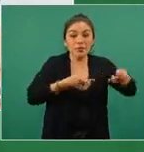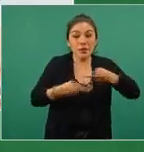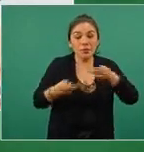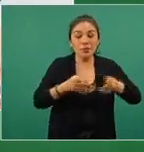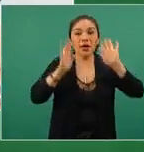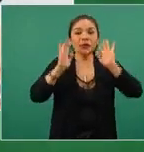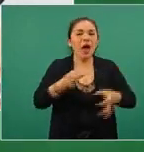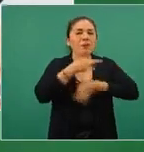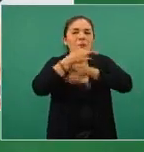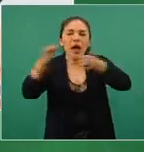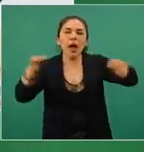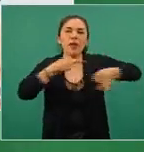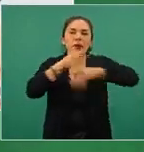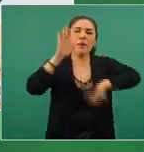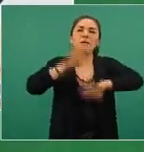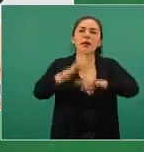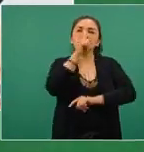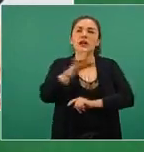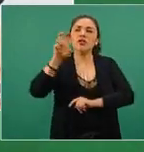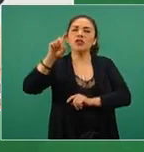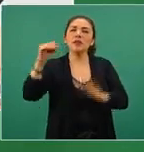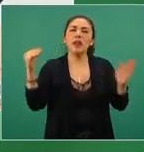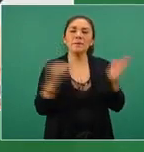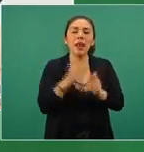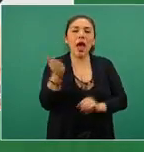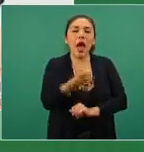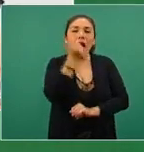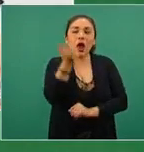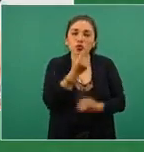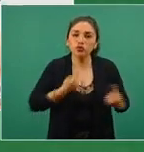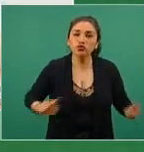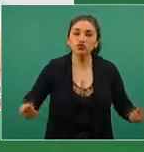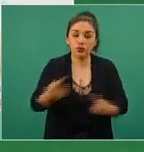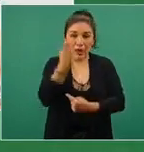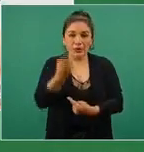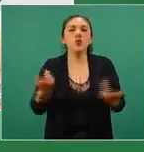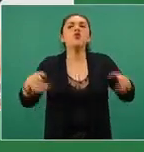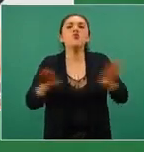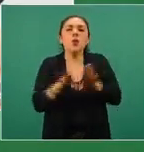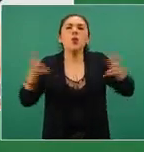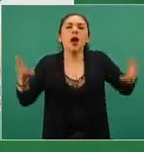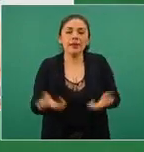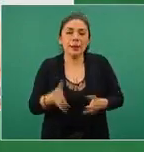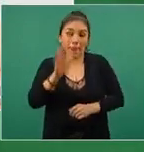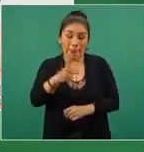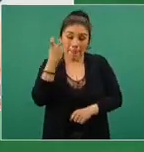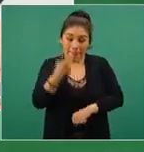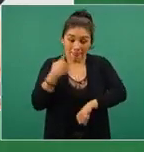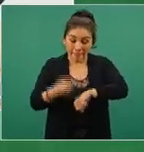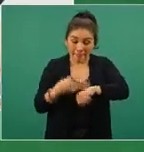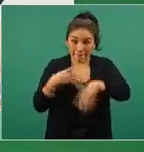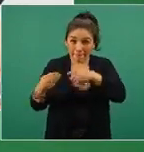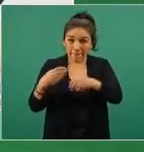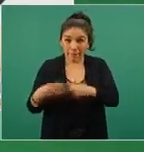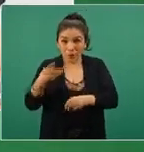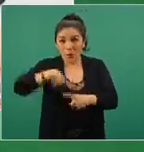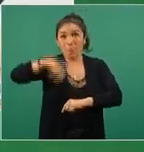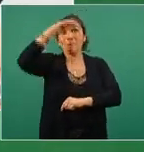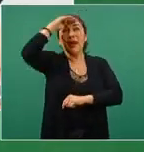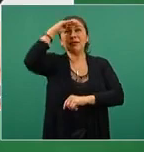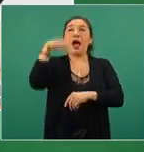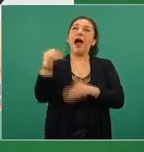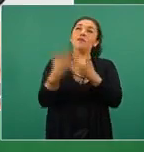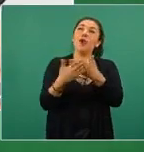es difundida a más de 130,000 alumnos. ¿Qué tenemos que hacer? Esta pandemia nadie la esperábamos,